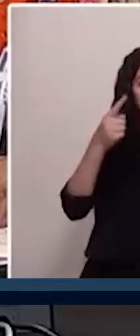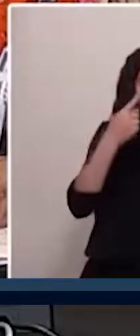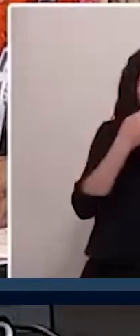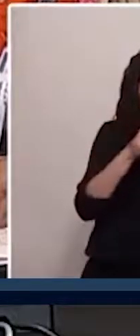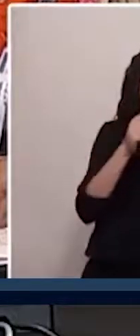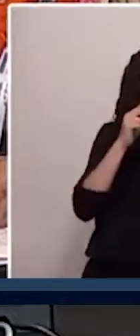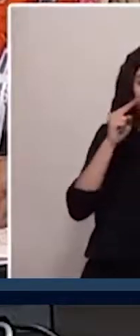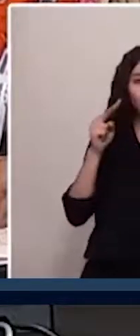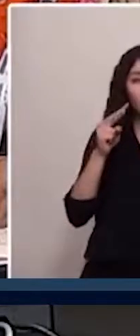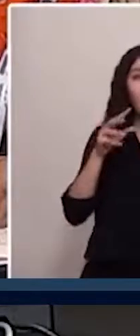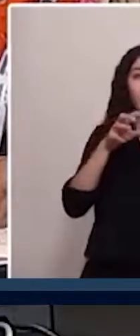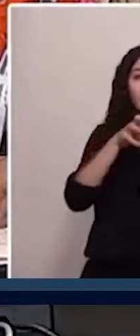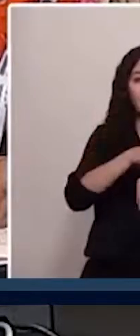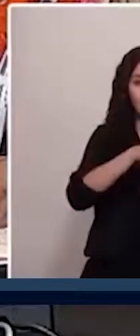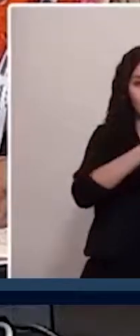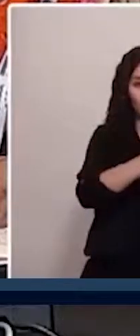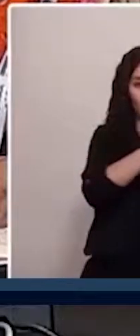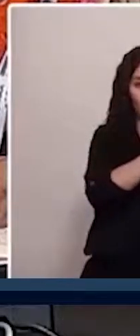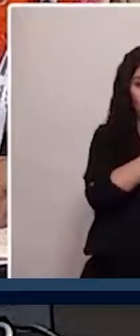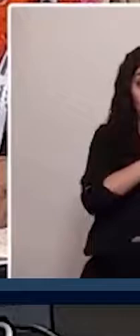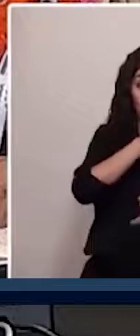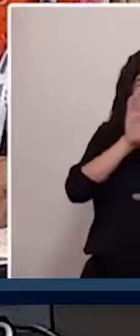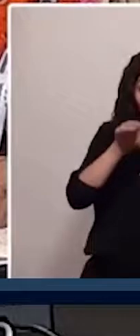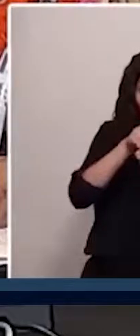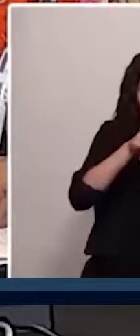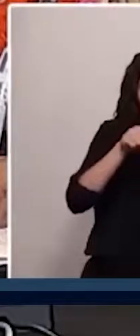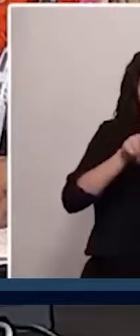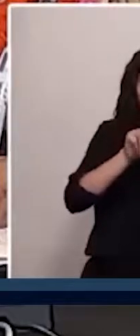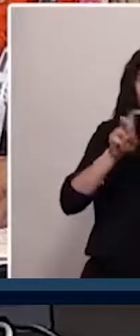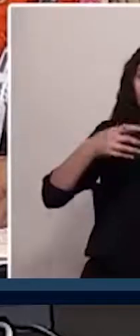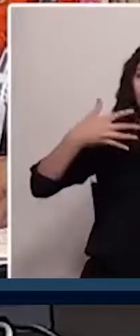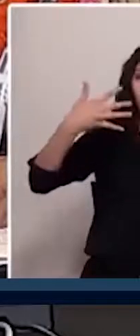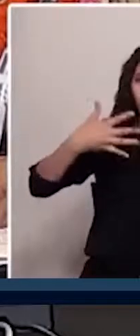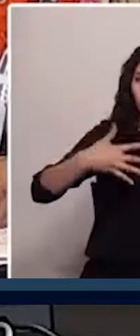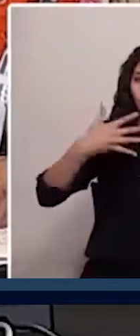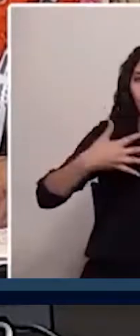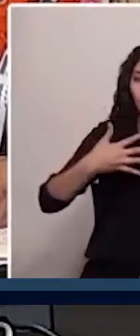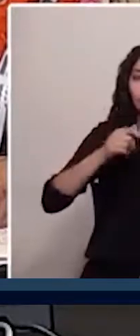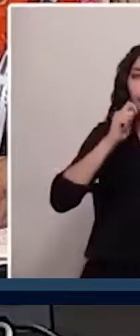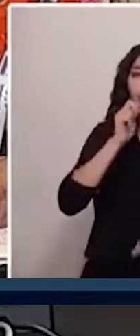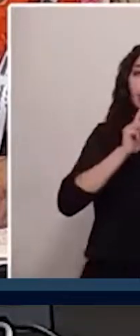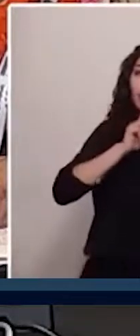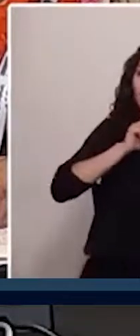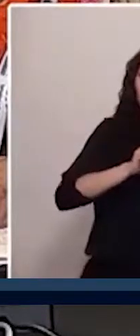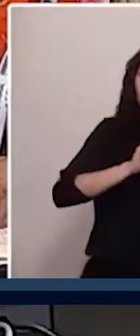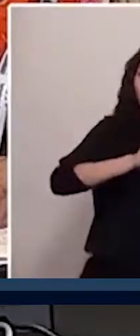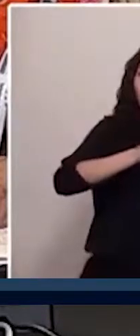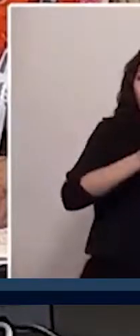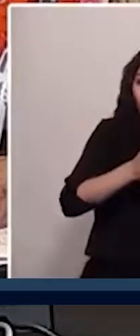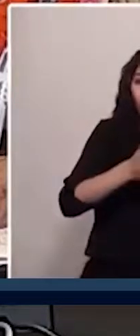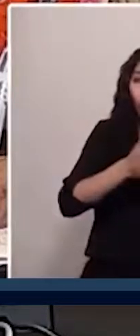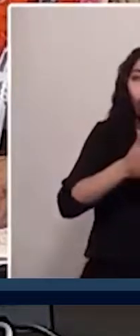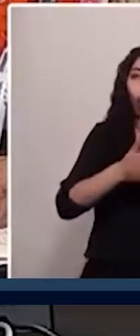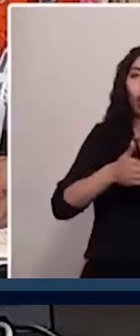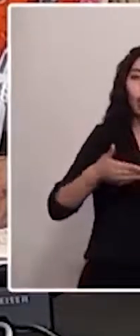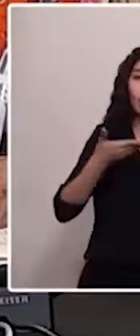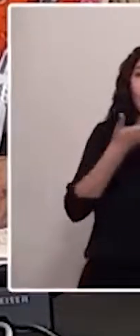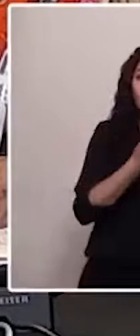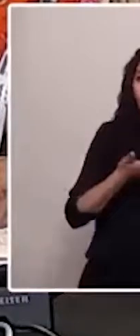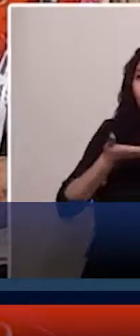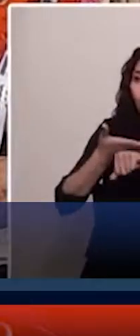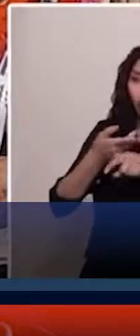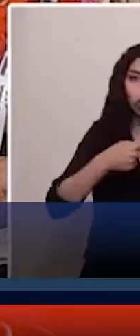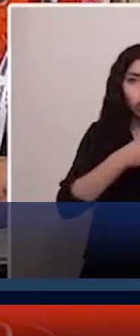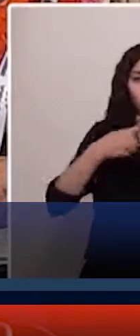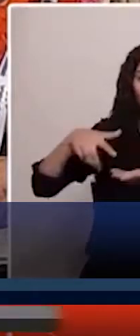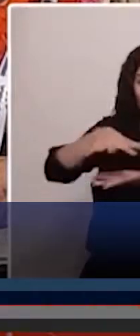territoriales, donde se incluyen temáticas esenciales que van en respuesta de las diferentes demandas socioambientales que nos trajeron